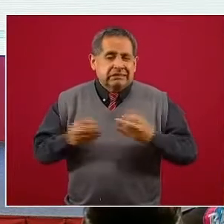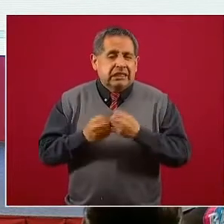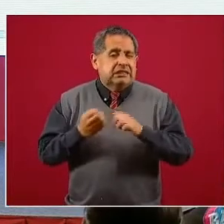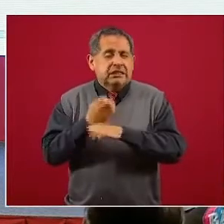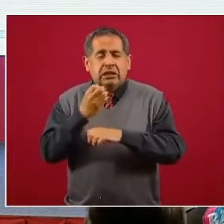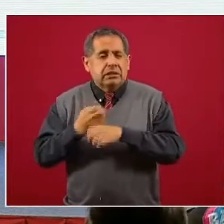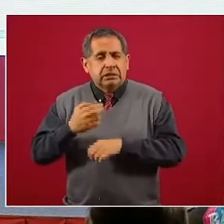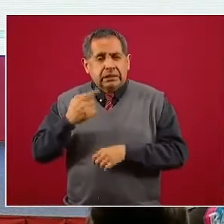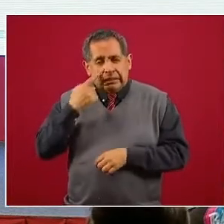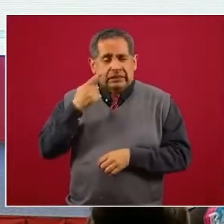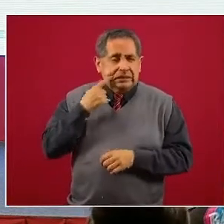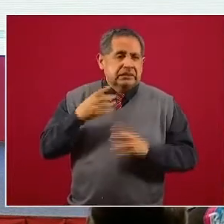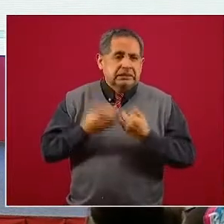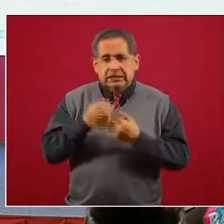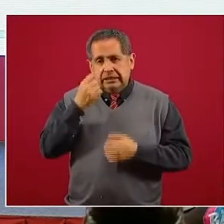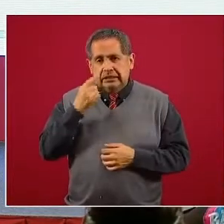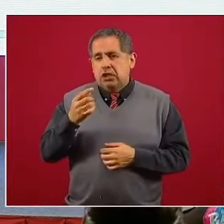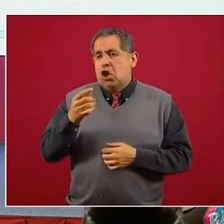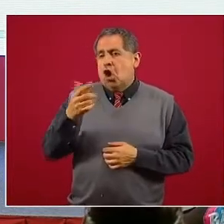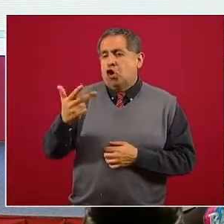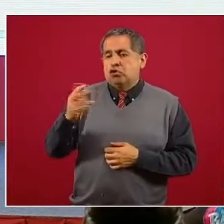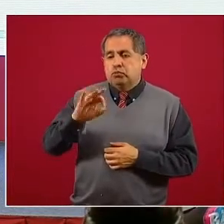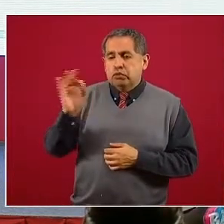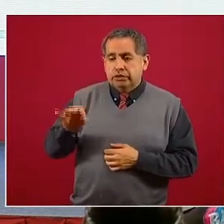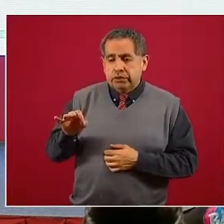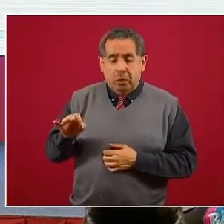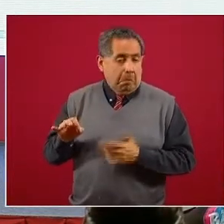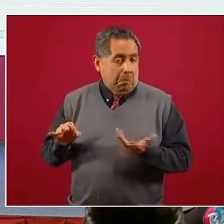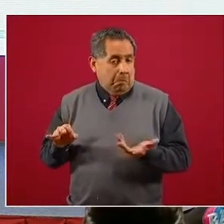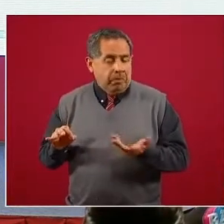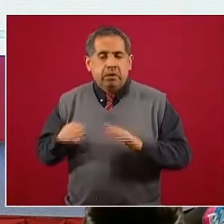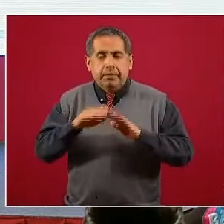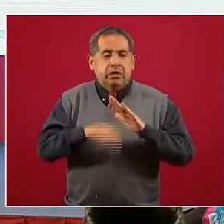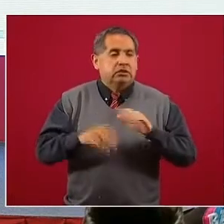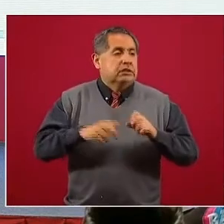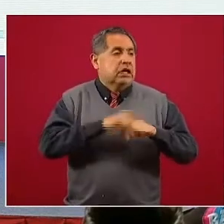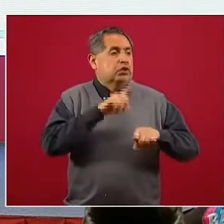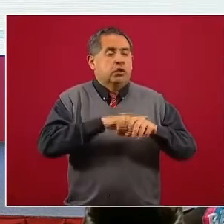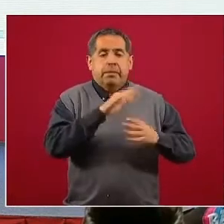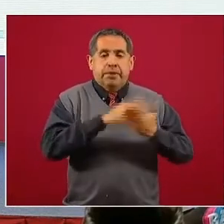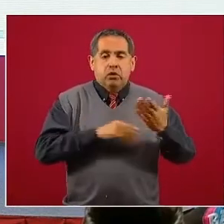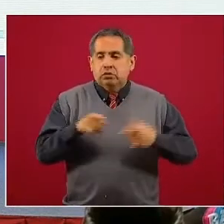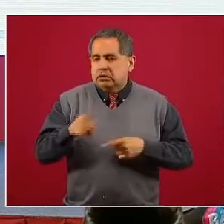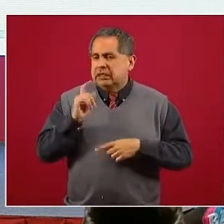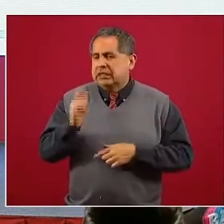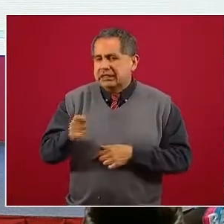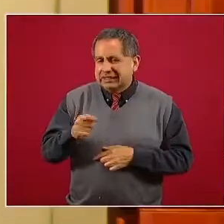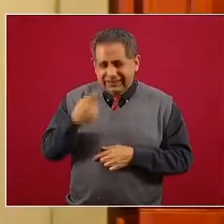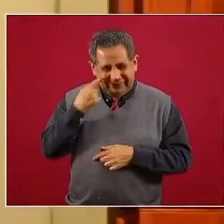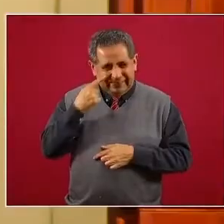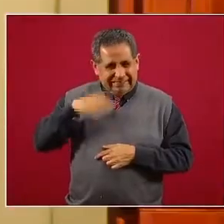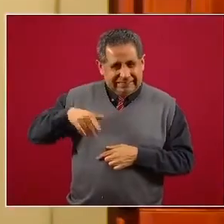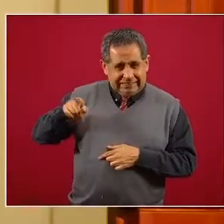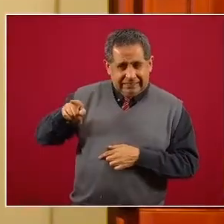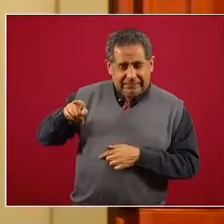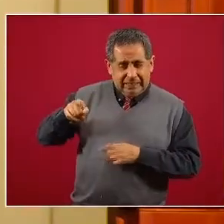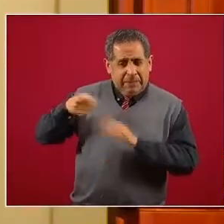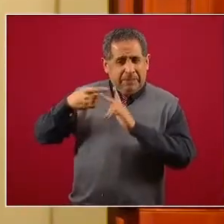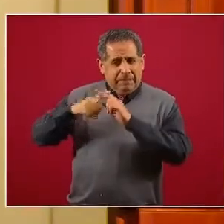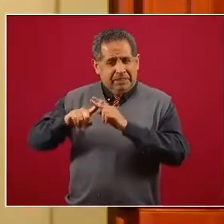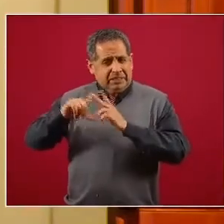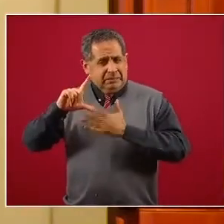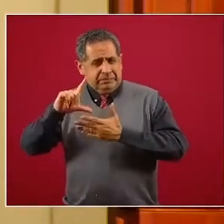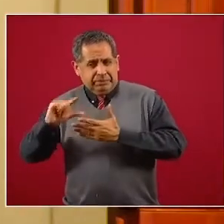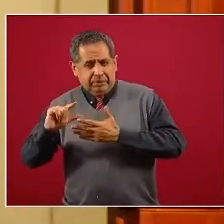son o representan solo el 8%, de hecho es inclusive menos que la media nacional, lo que quiere decir que esa caída que tienen precisamente